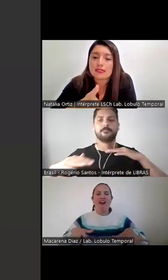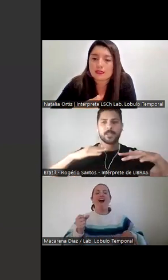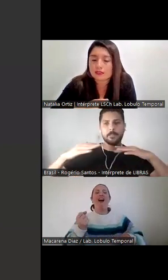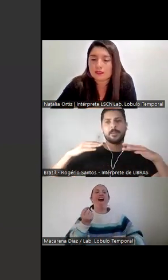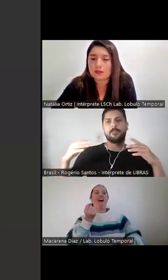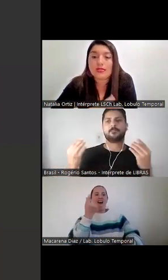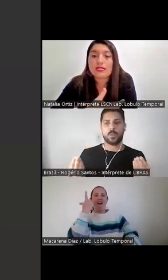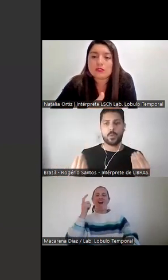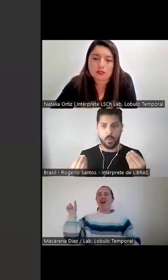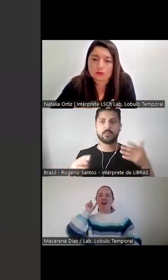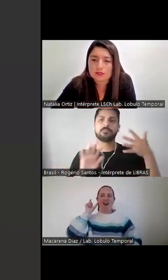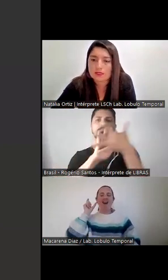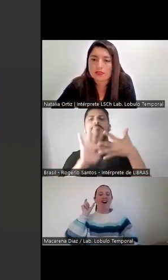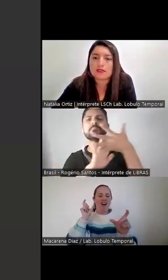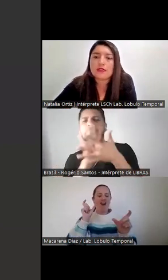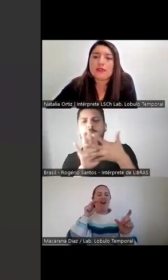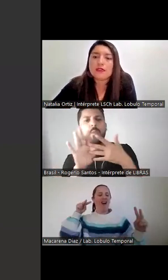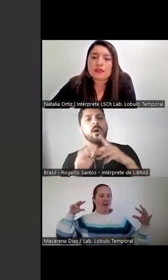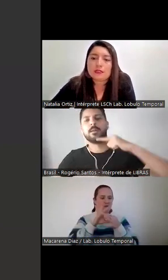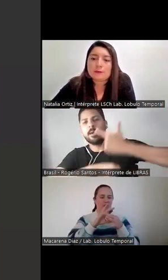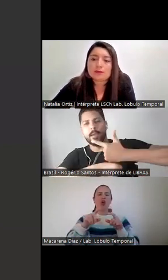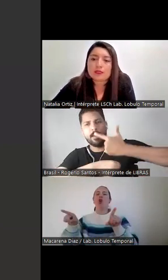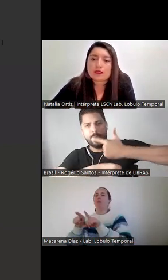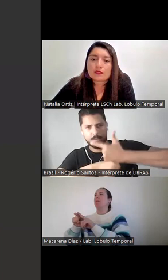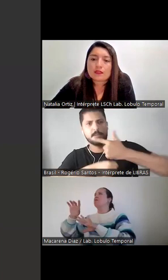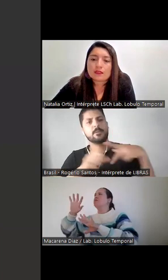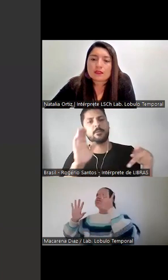en la seña o el léxico en lengua de señas, ¿ya?